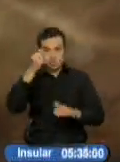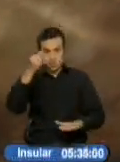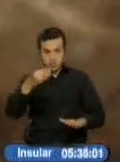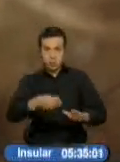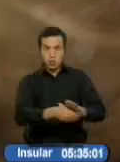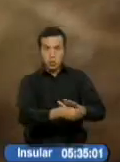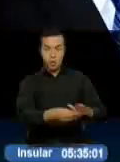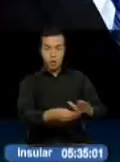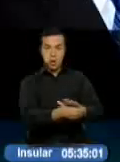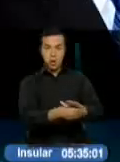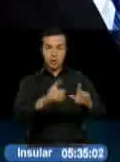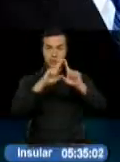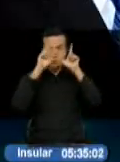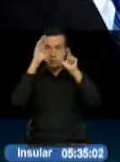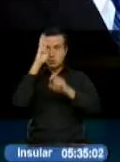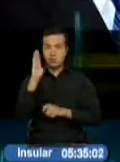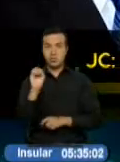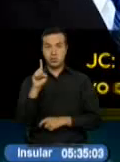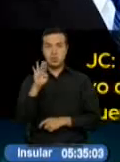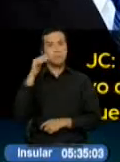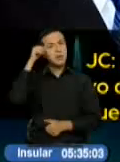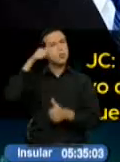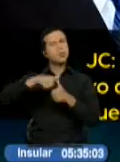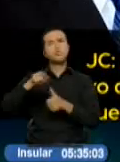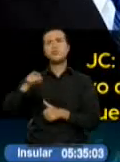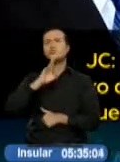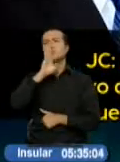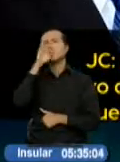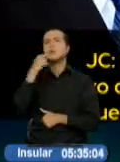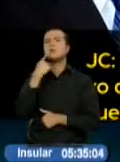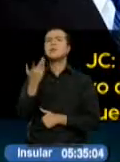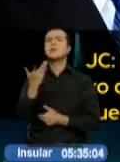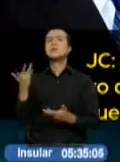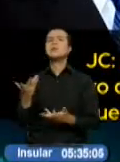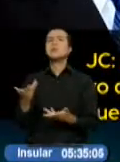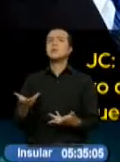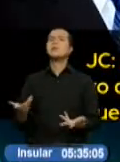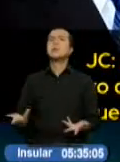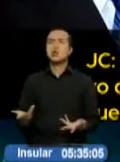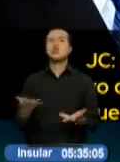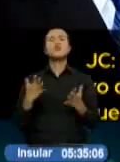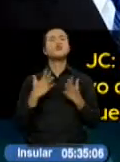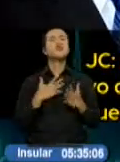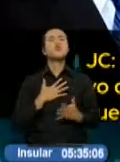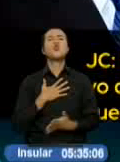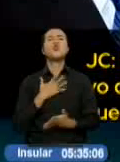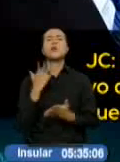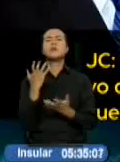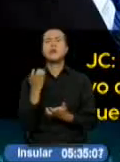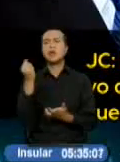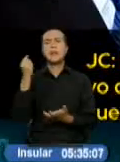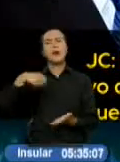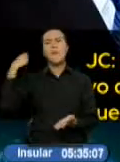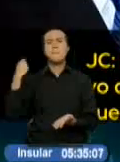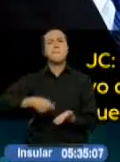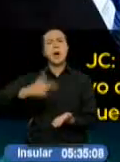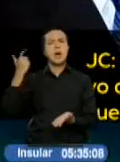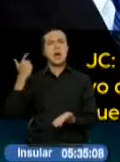de Odebrecht. Me acuerdo que tú siempre me dedicaba, que yo quiero recibir en